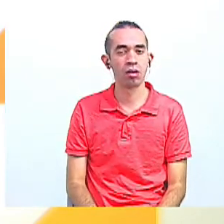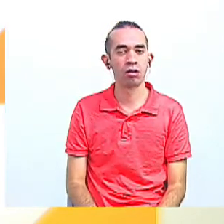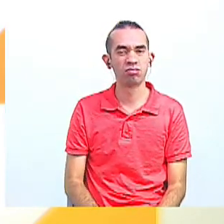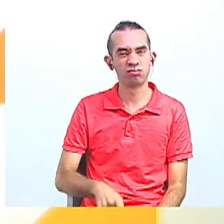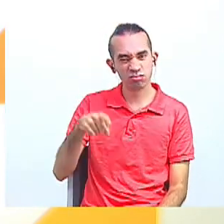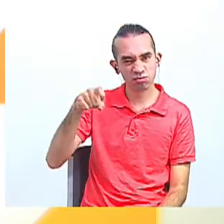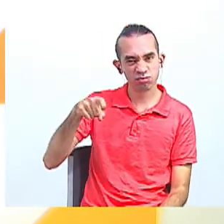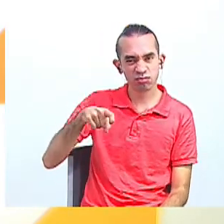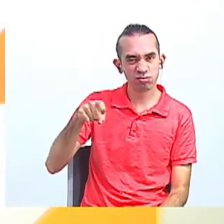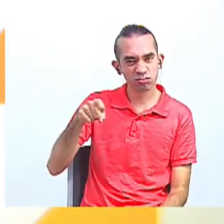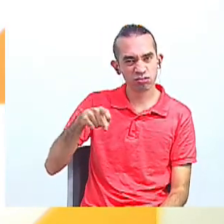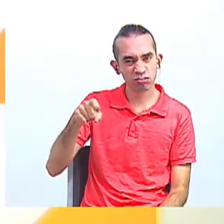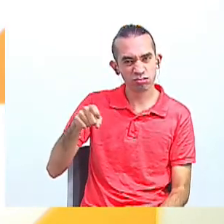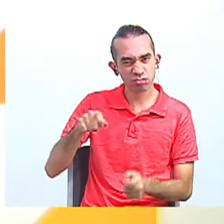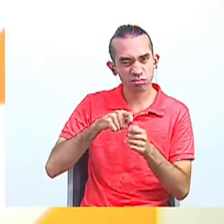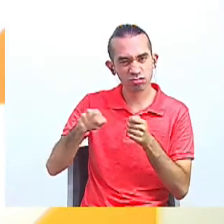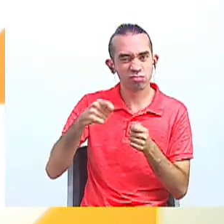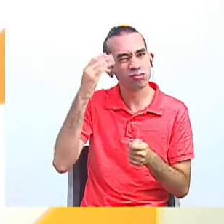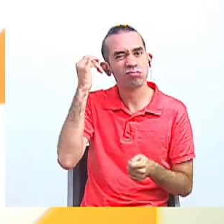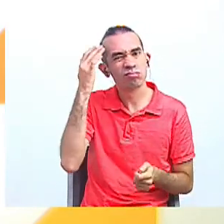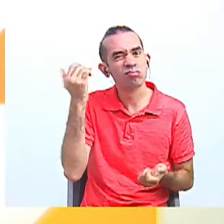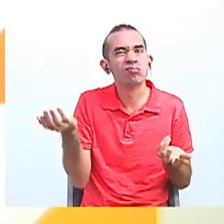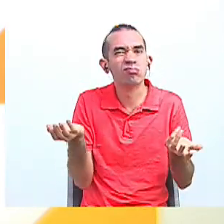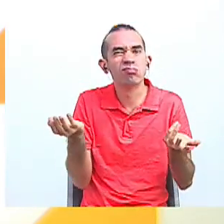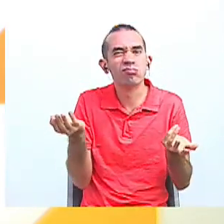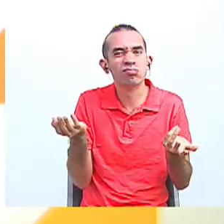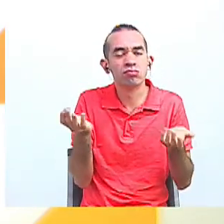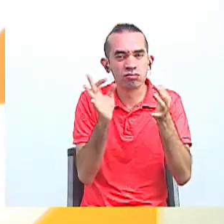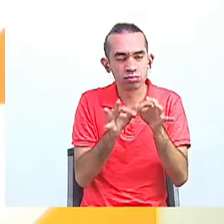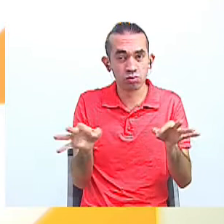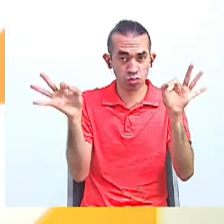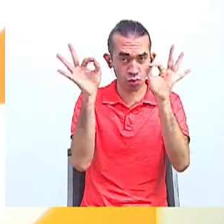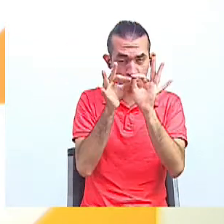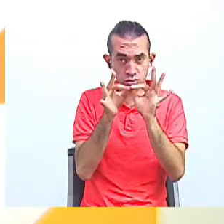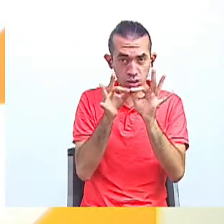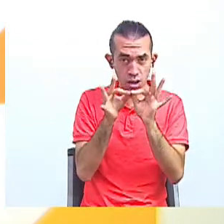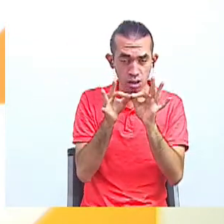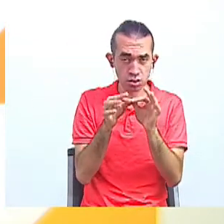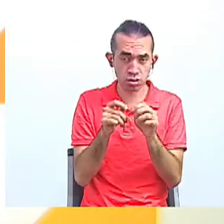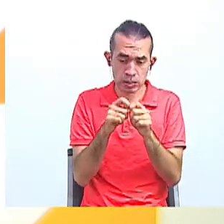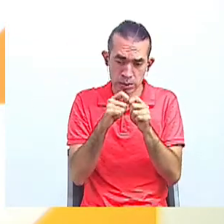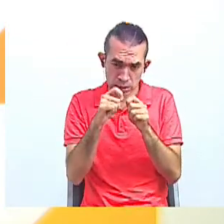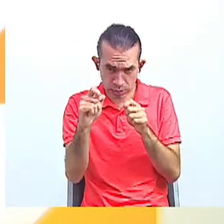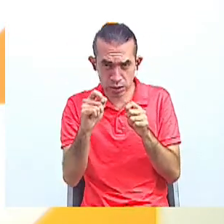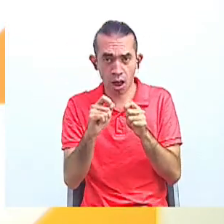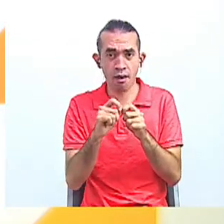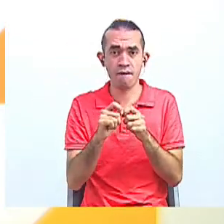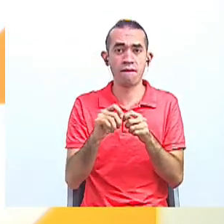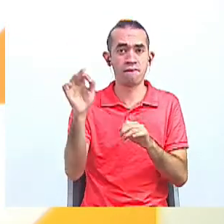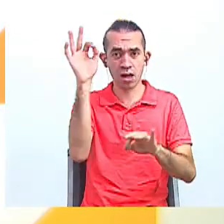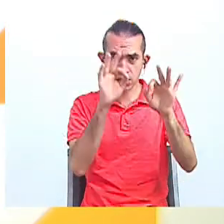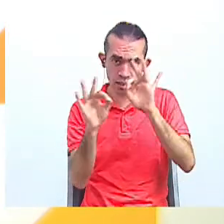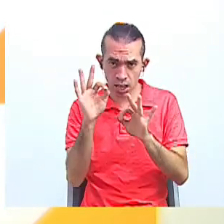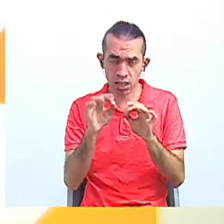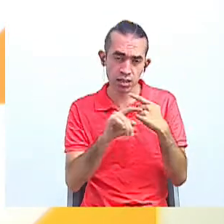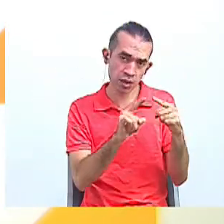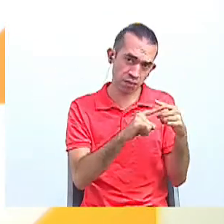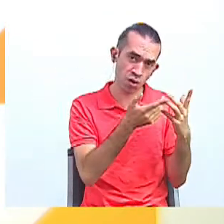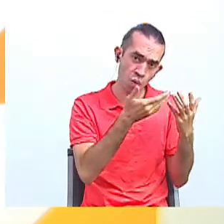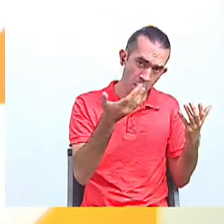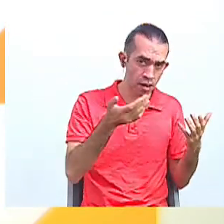necesarias las mediciones. ¿Por qué son tan importantes las magnitudes físicas y esos instrumentos de